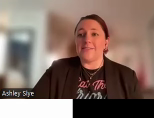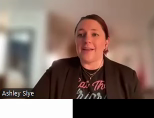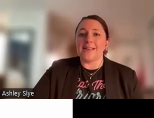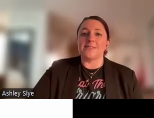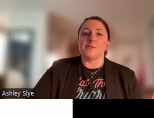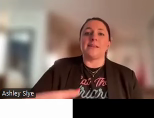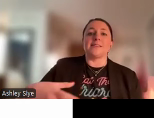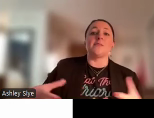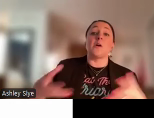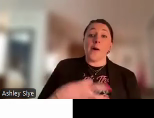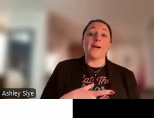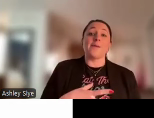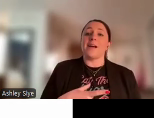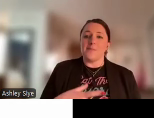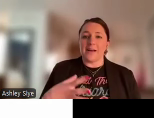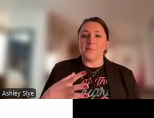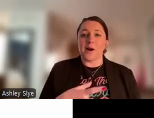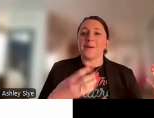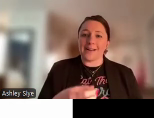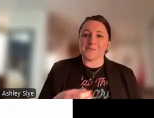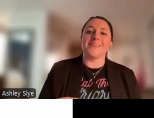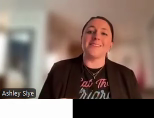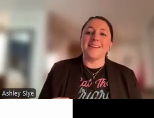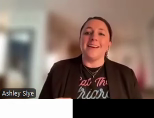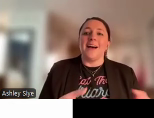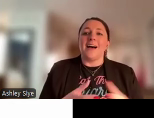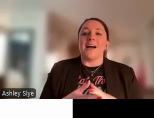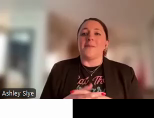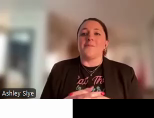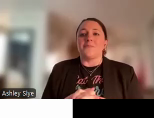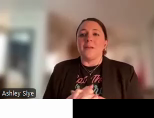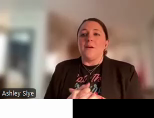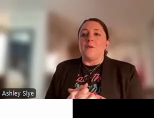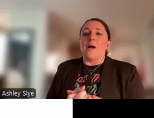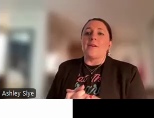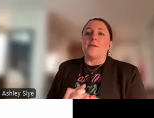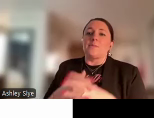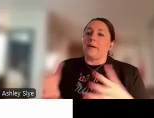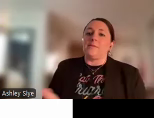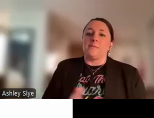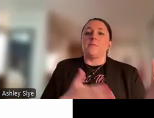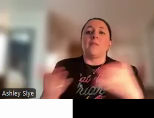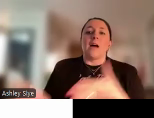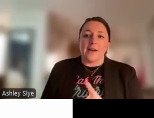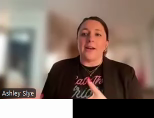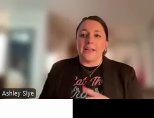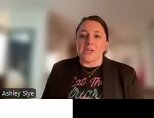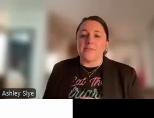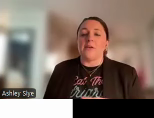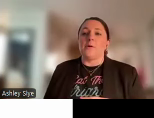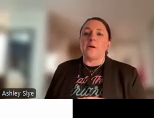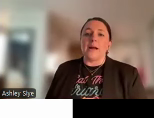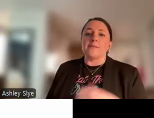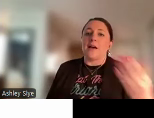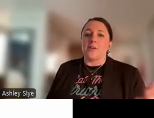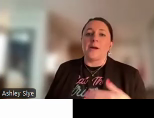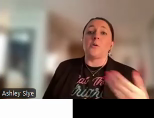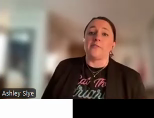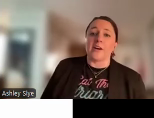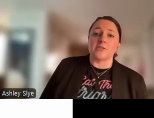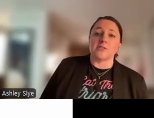los sobrevivientes que están completamente informados sobre cómo tomar sus decisiones, así como para los defensores de violencia